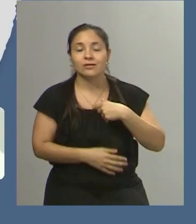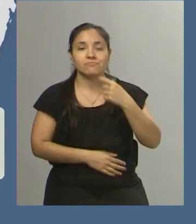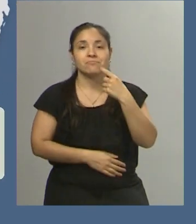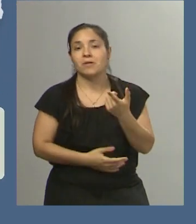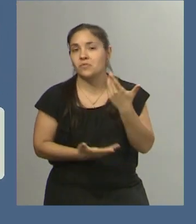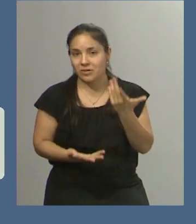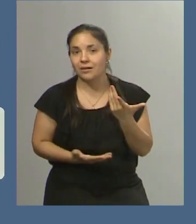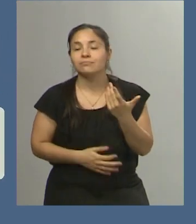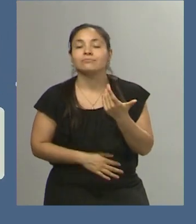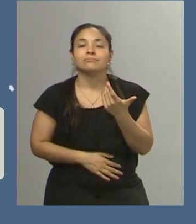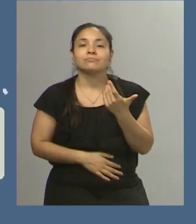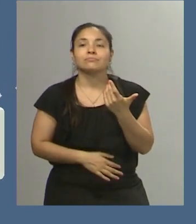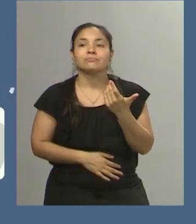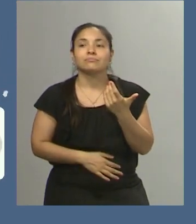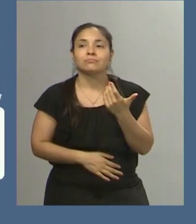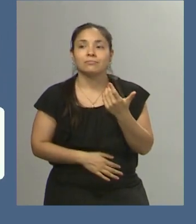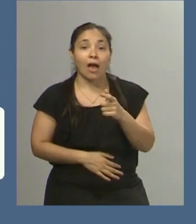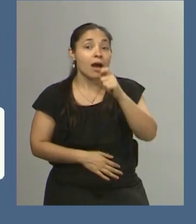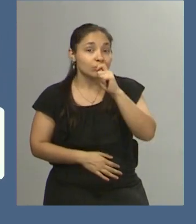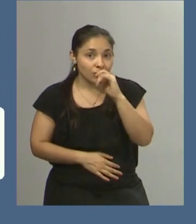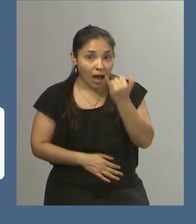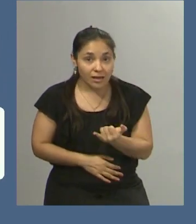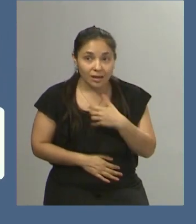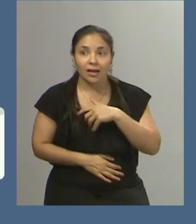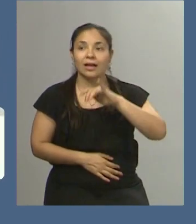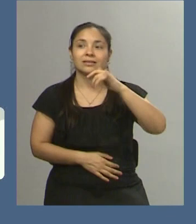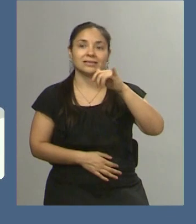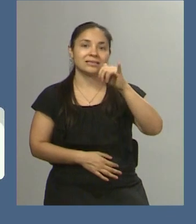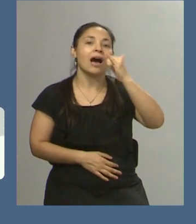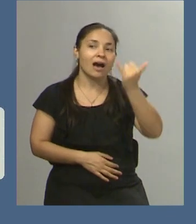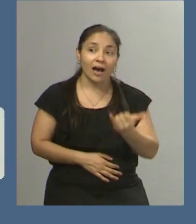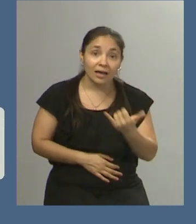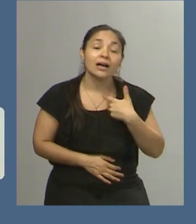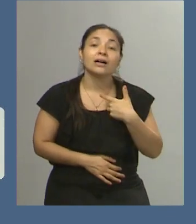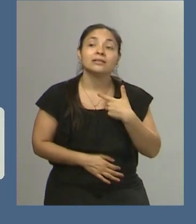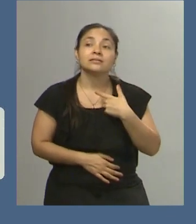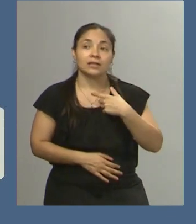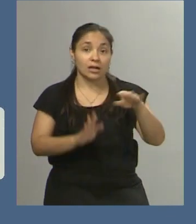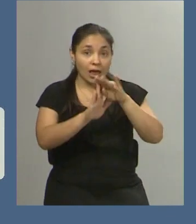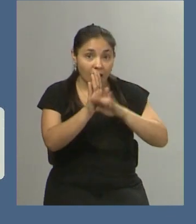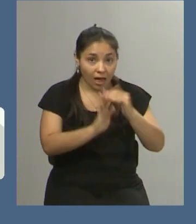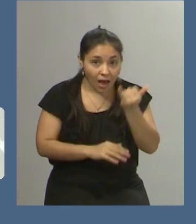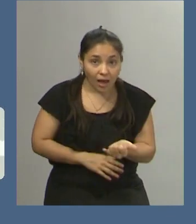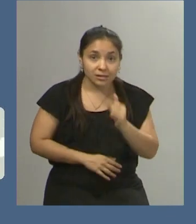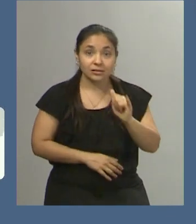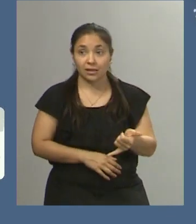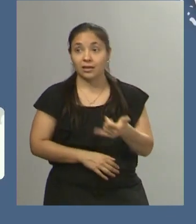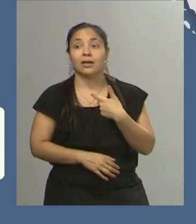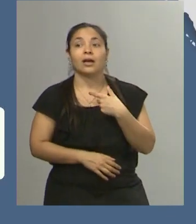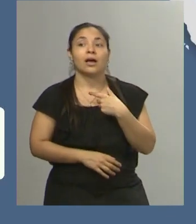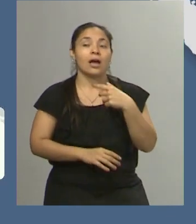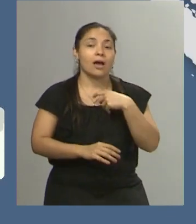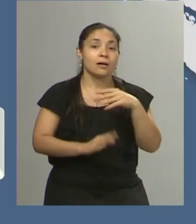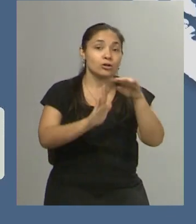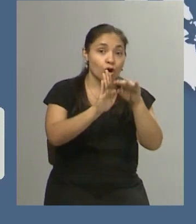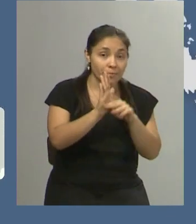es, ¿y hay un árbitro? Y sí, hay un referee. Sí. Y hay reglas, sí, hay reglas. Y las reglas se cumplen, y